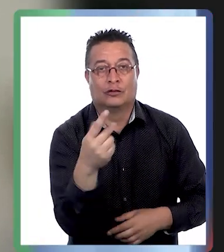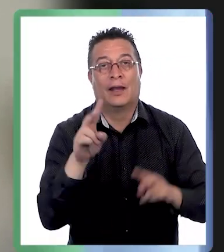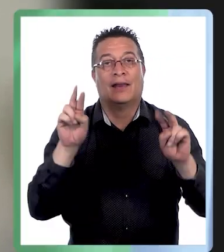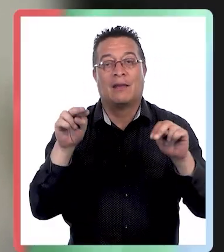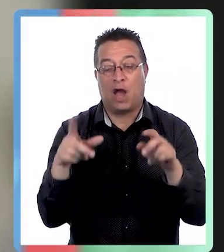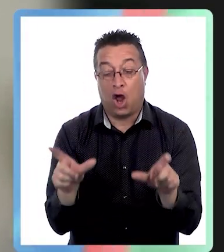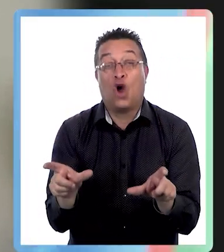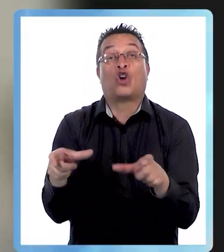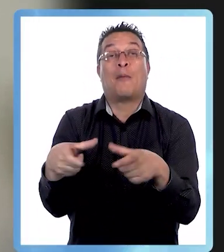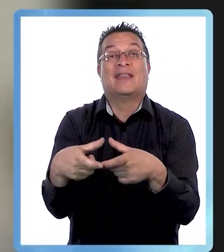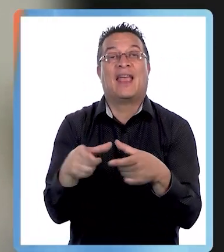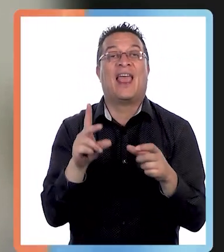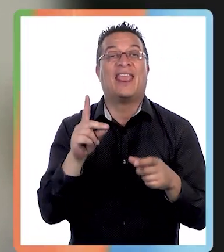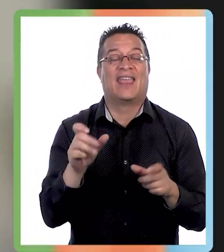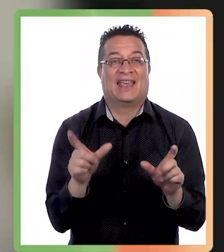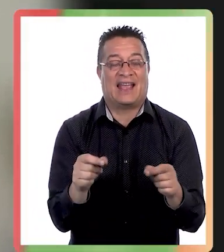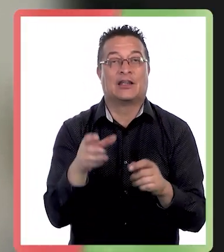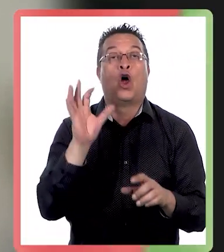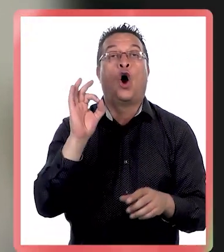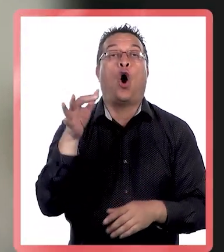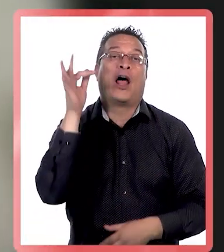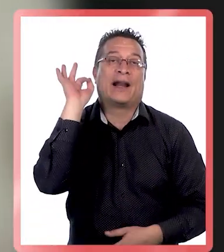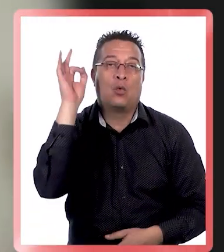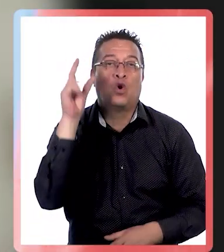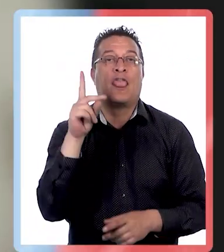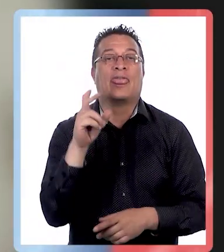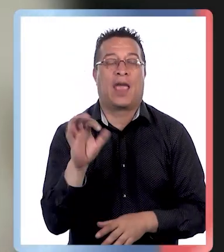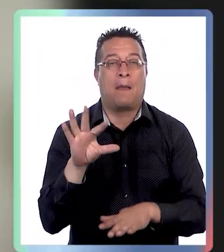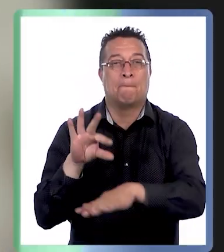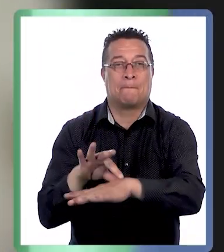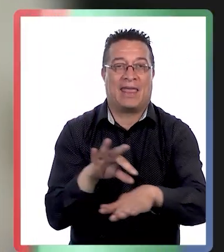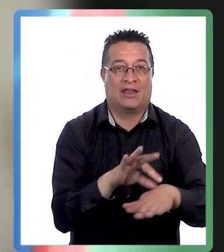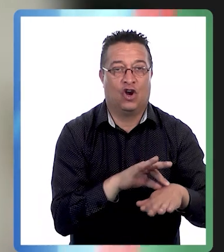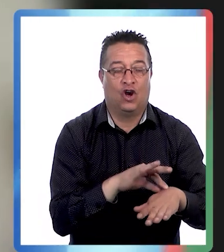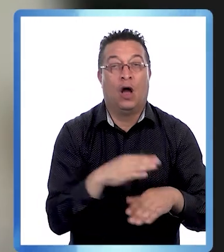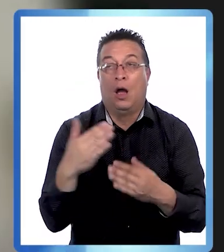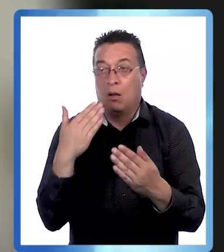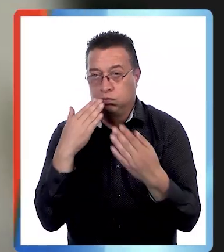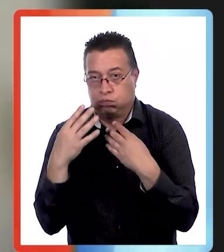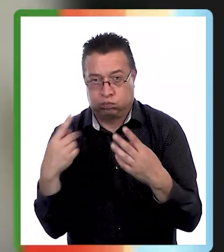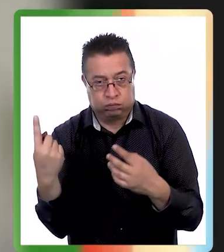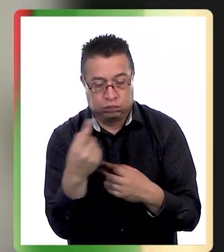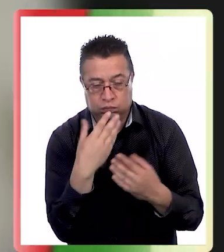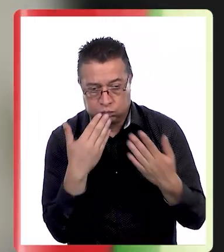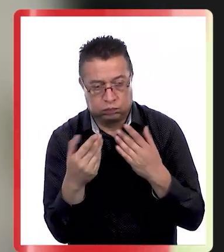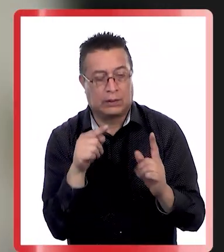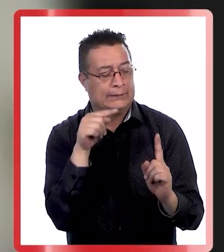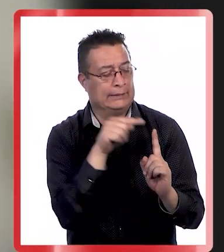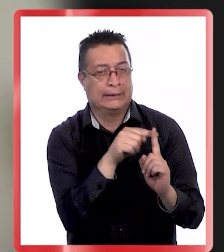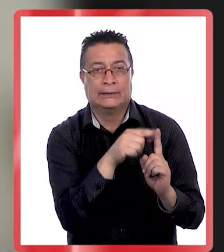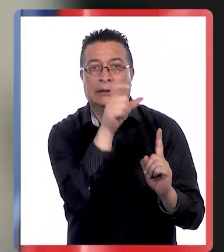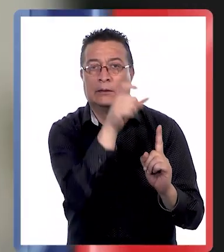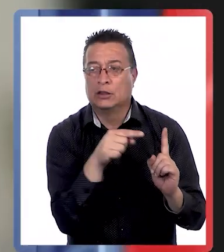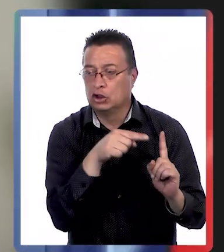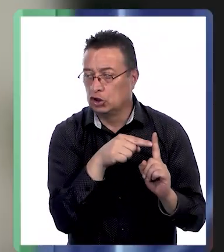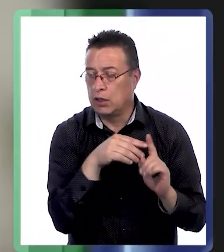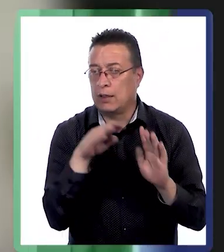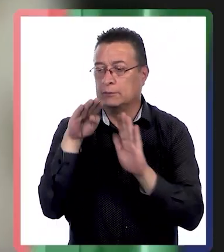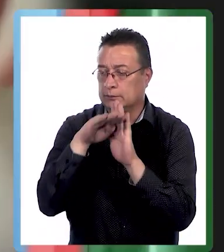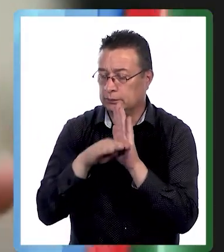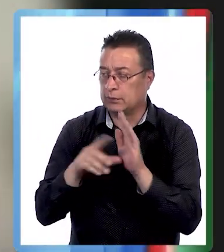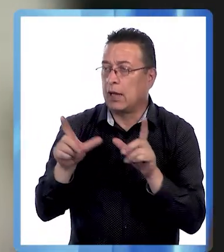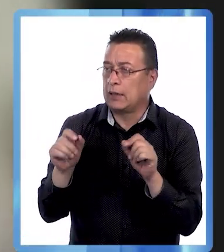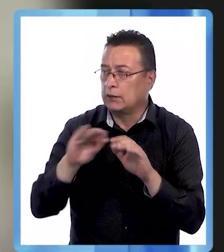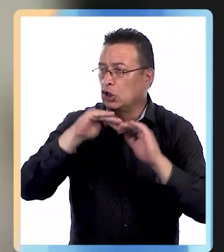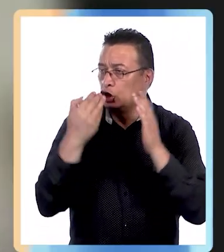comité oncológico o la junta médica, que es un equipo que discute para este paciente en particular con esta situación de cáncer y toda